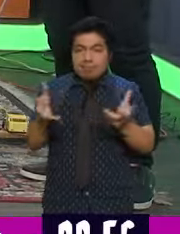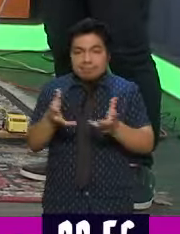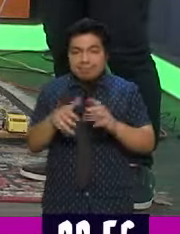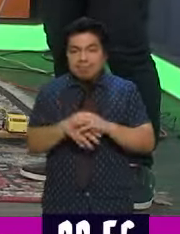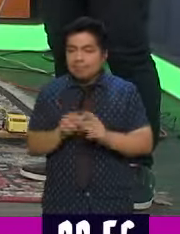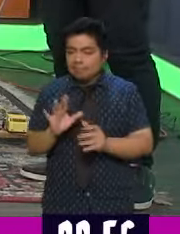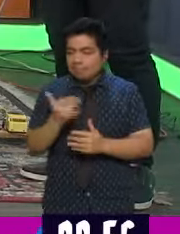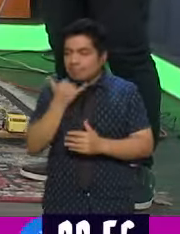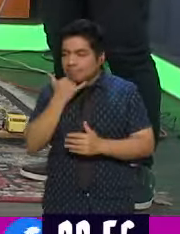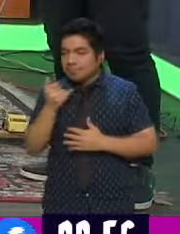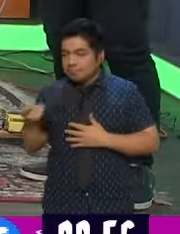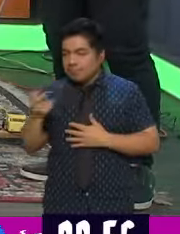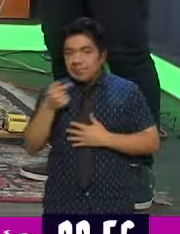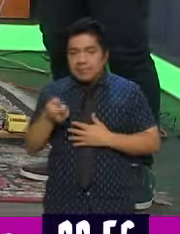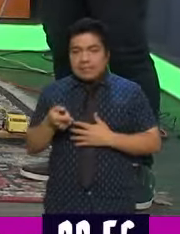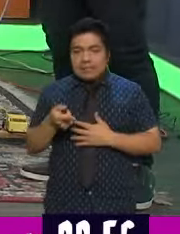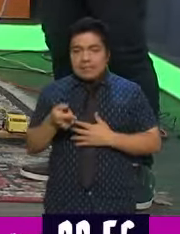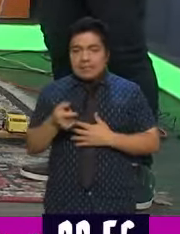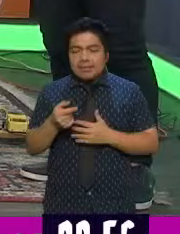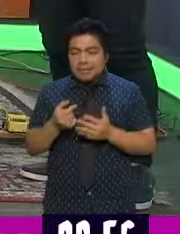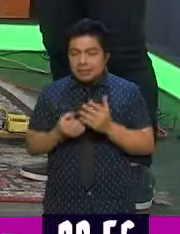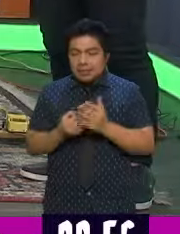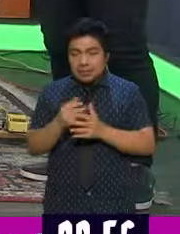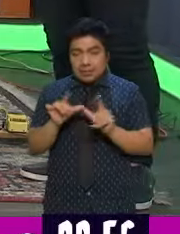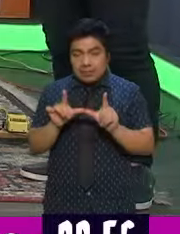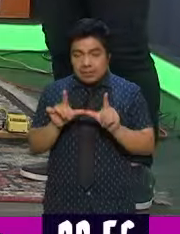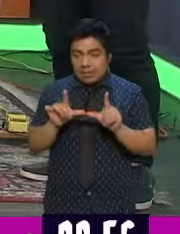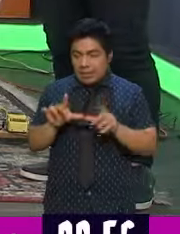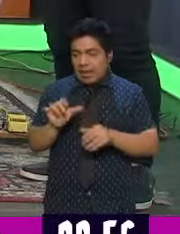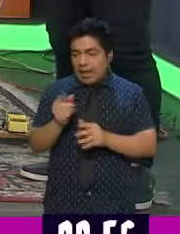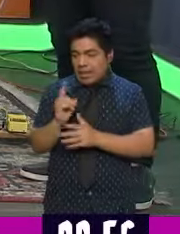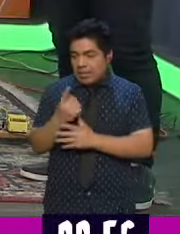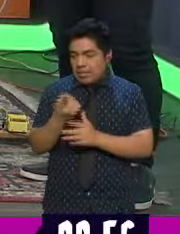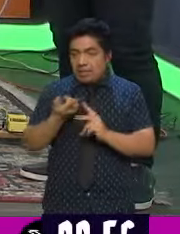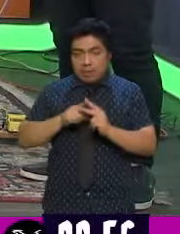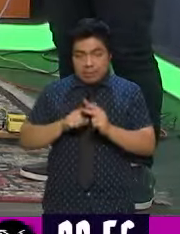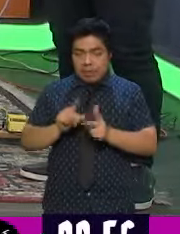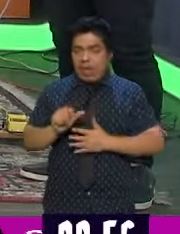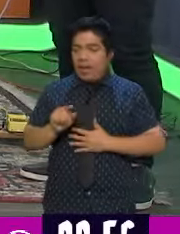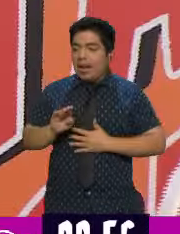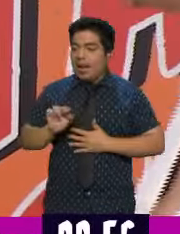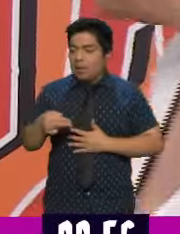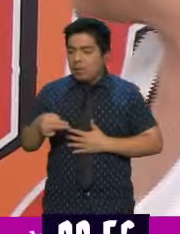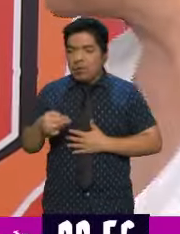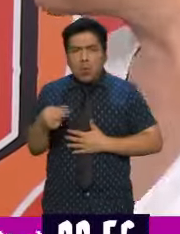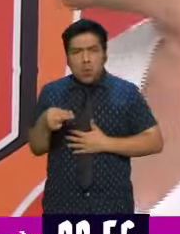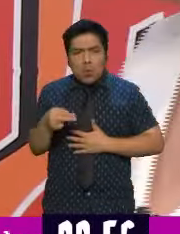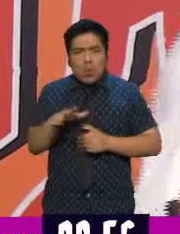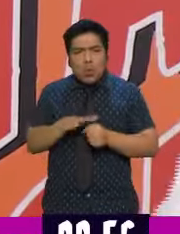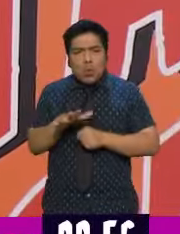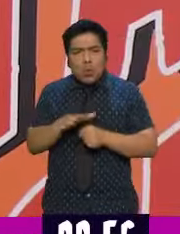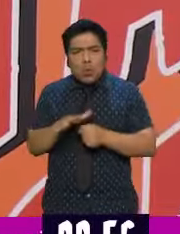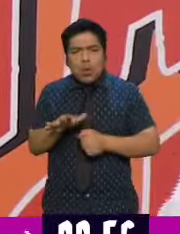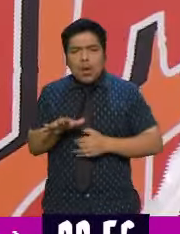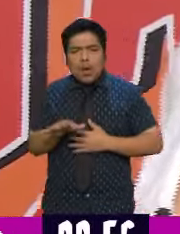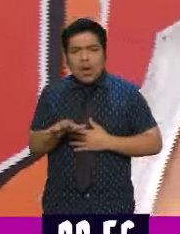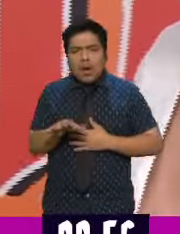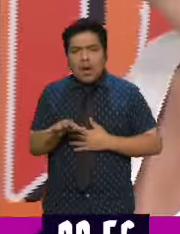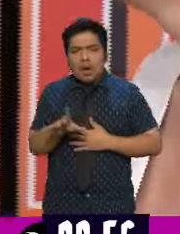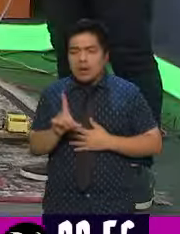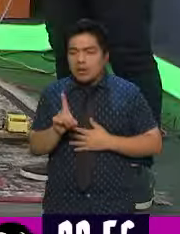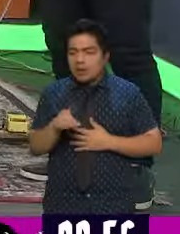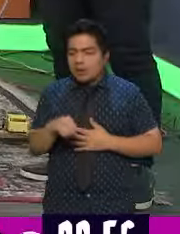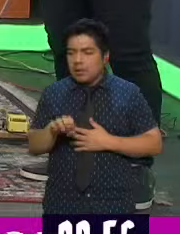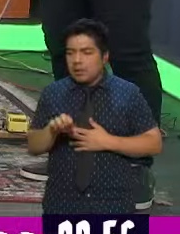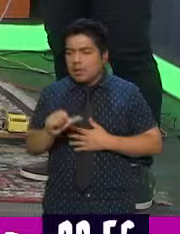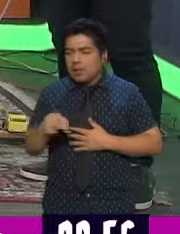Espérame. Pues justo se estrenó nuestro álbum en diciembre, es primer álbum. Entonces, ¿cómo se llama el primer álbum? Dimensión